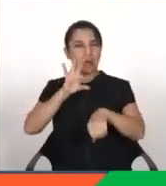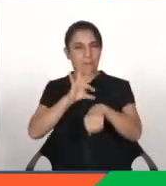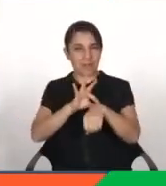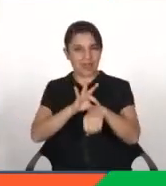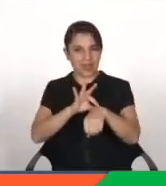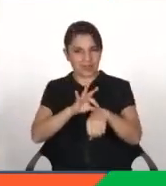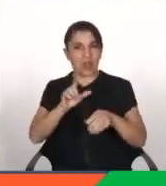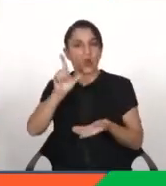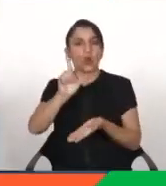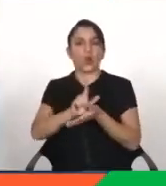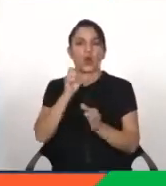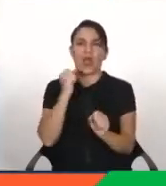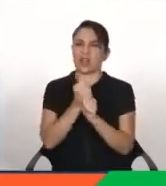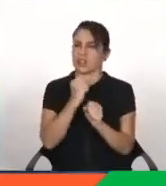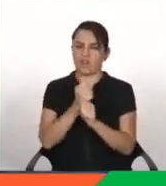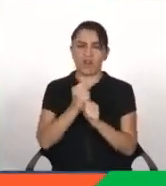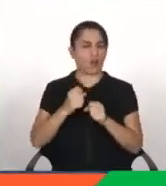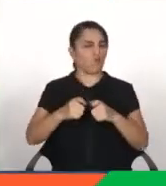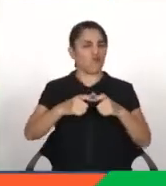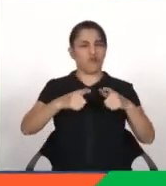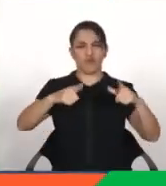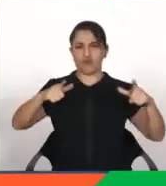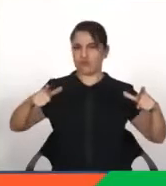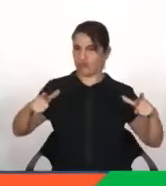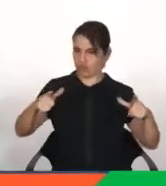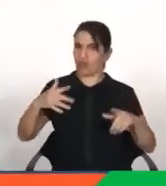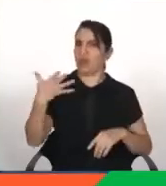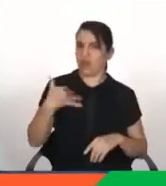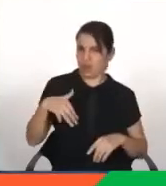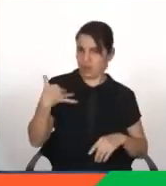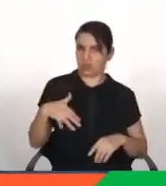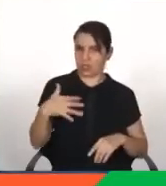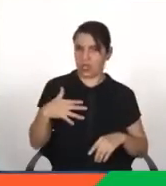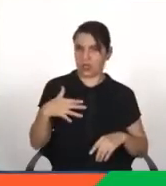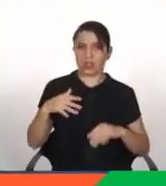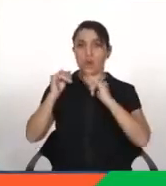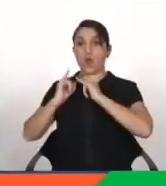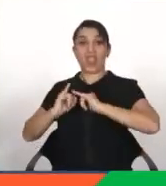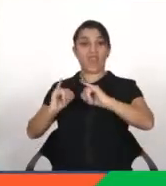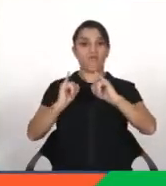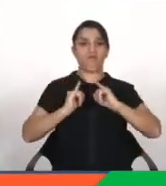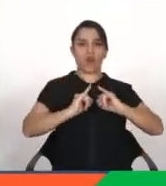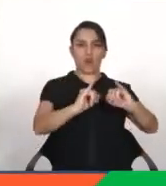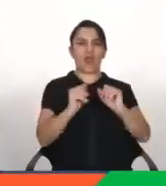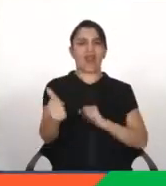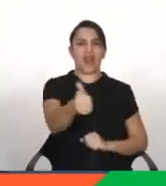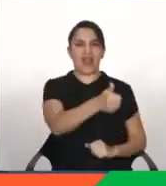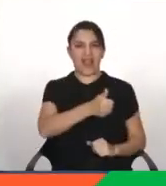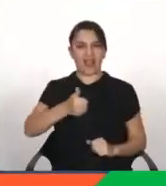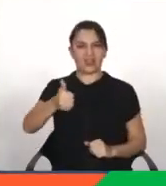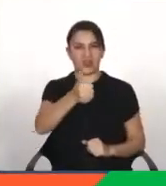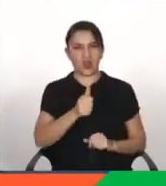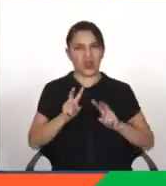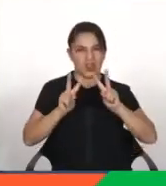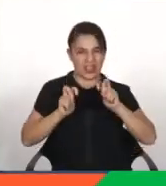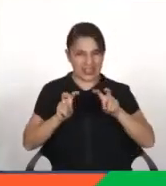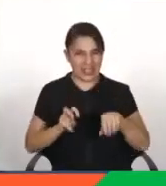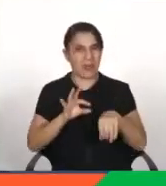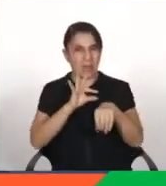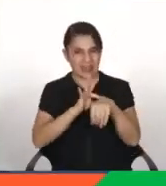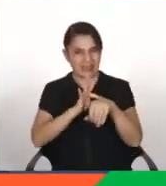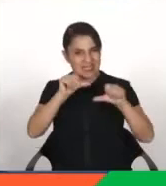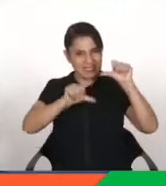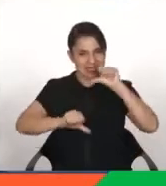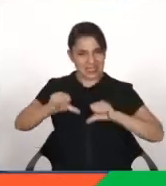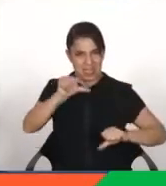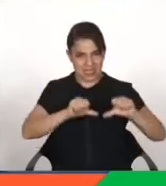un lugar de trabajo que ahora está creciendo mucho, ¿no? O sea, gente que se dedique a comunicar la ciencia a la sociedad. Esto también es súper importante y es otra salida que la gente puede hacer si